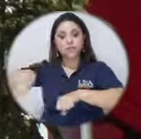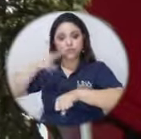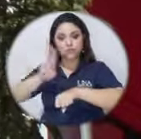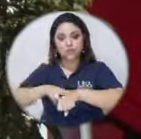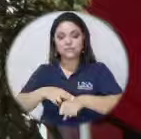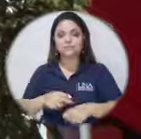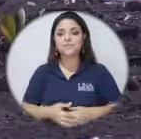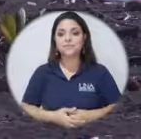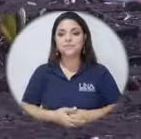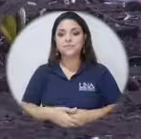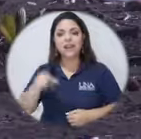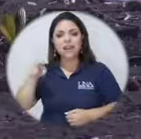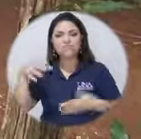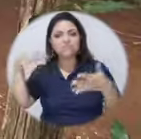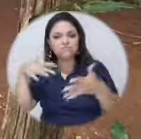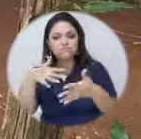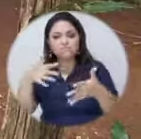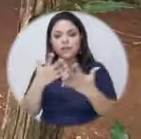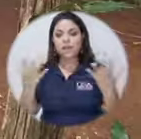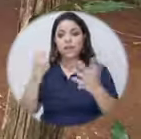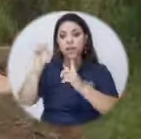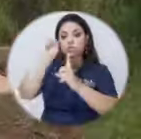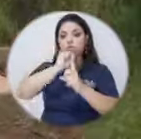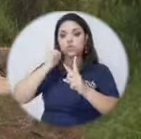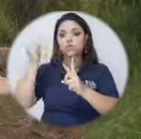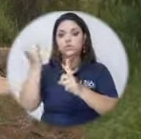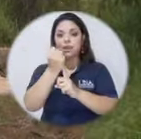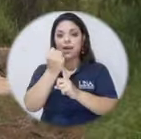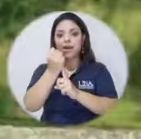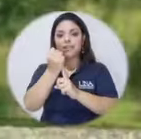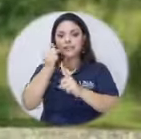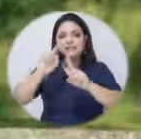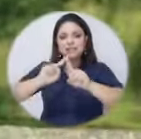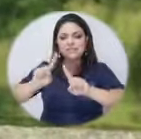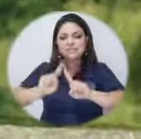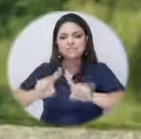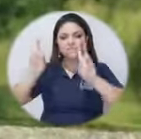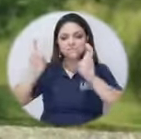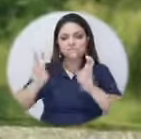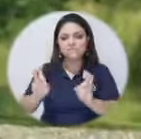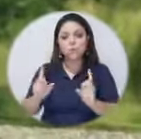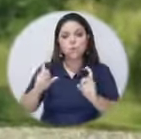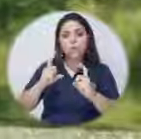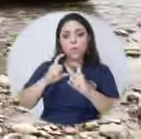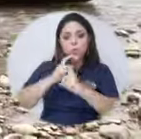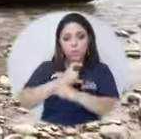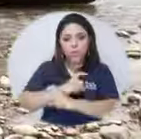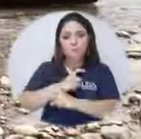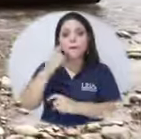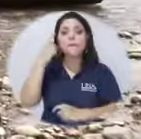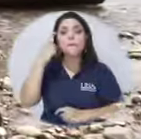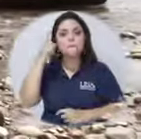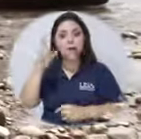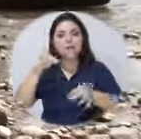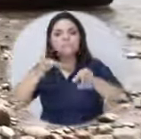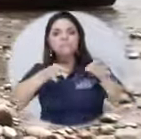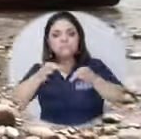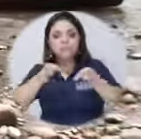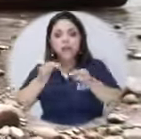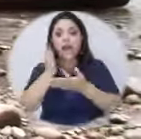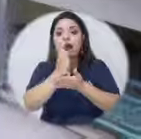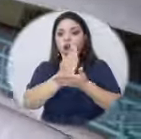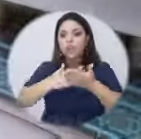Nacional. Aborda el estudio de la sociedad desde sus dimensiones más diversas y complejas para dar